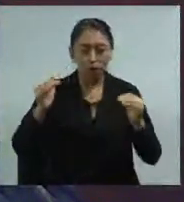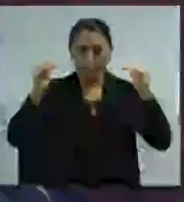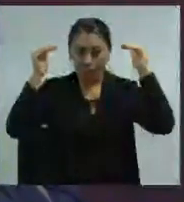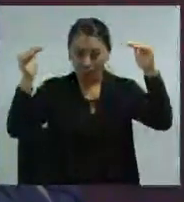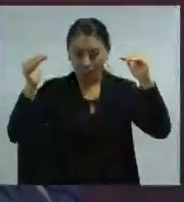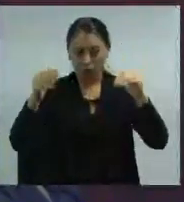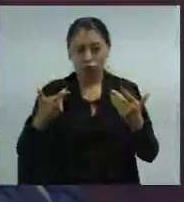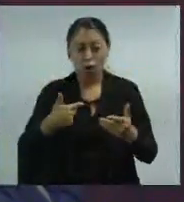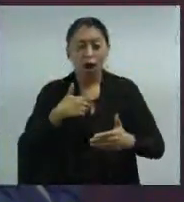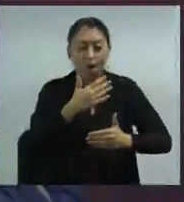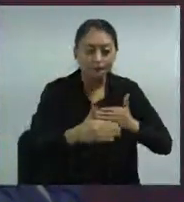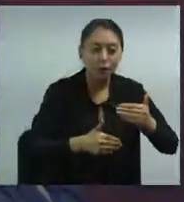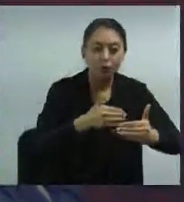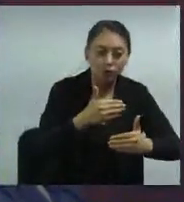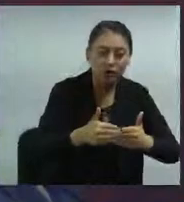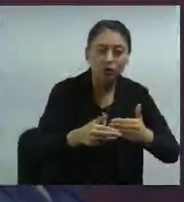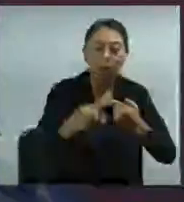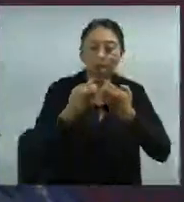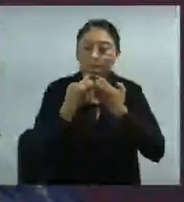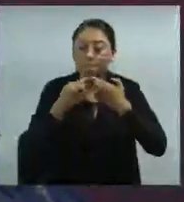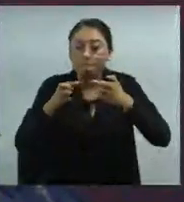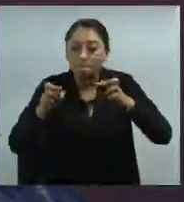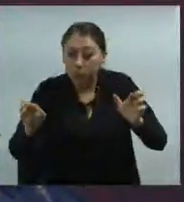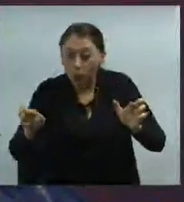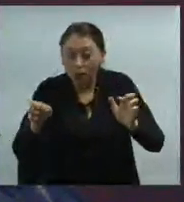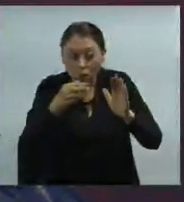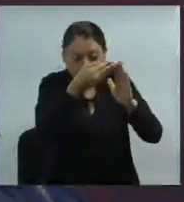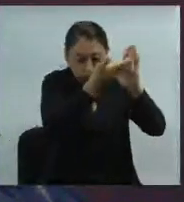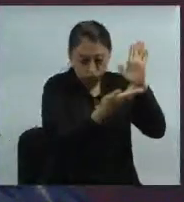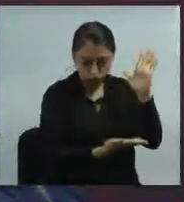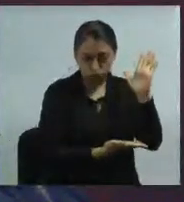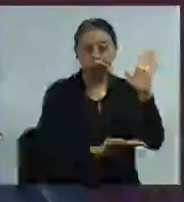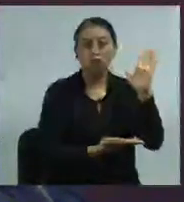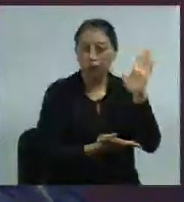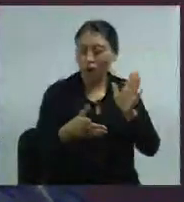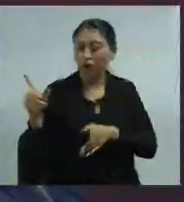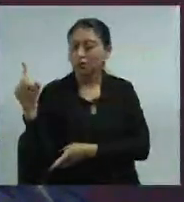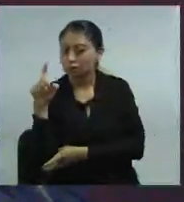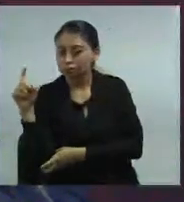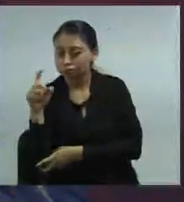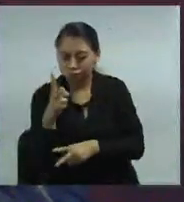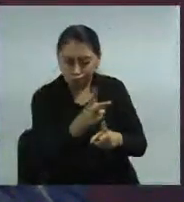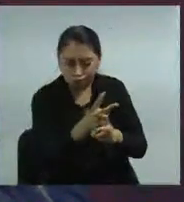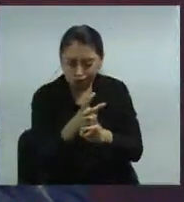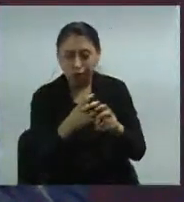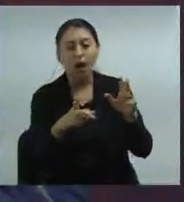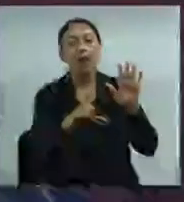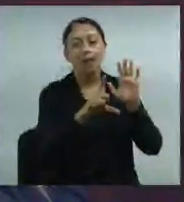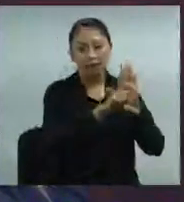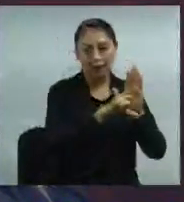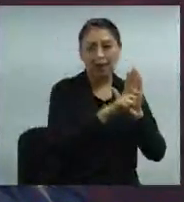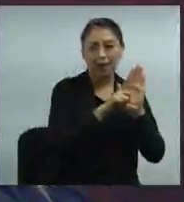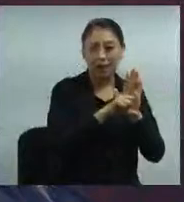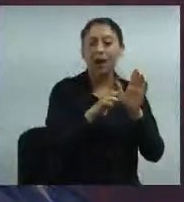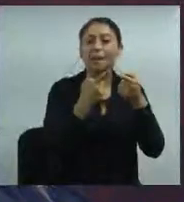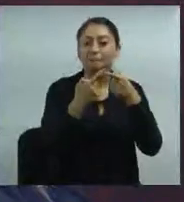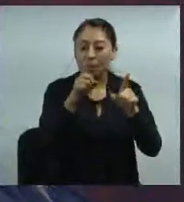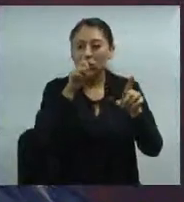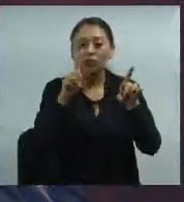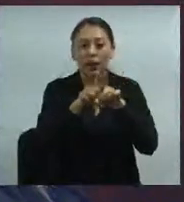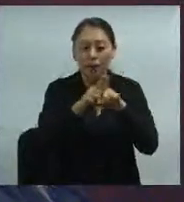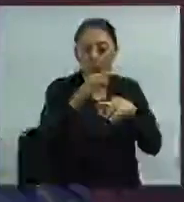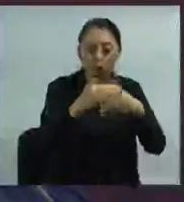ser un proceso abierto, público, transparente, auditado, legal, pero tiene que ser un